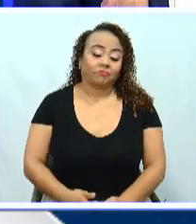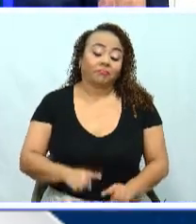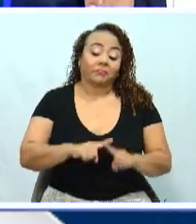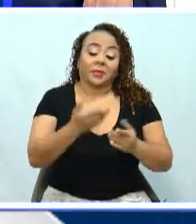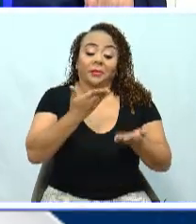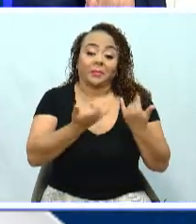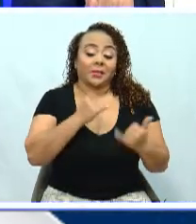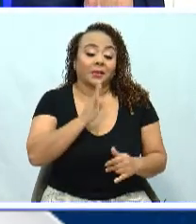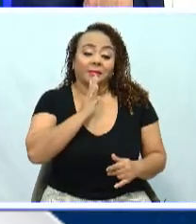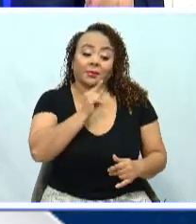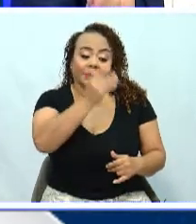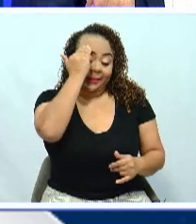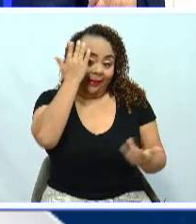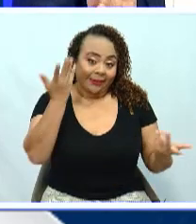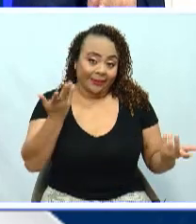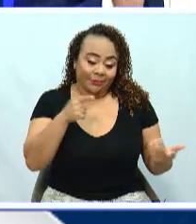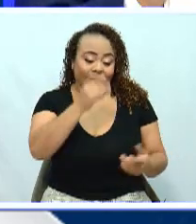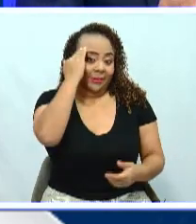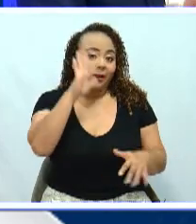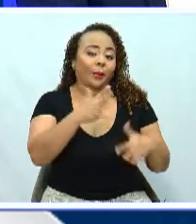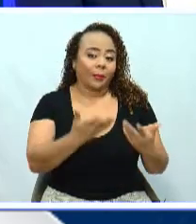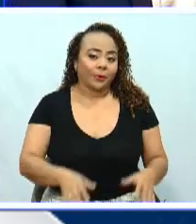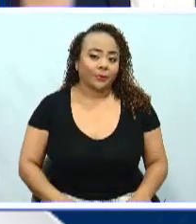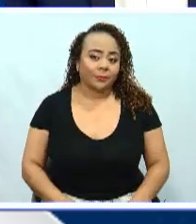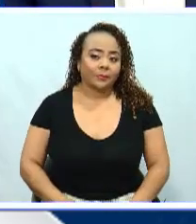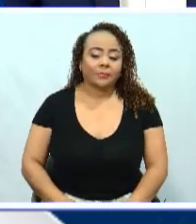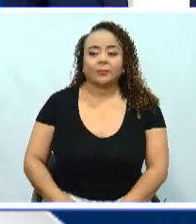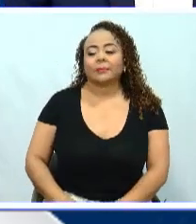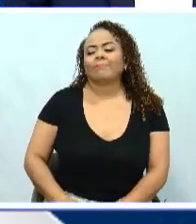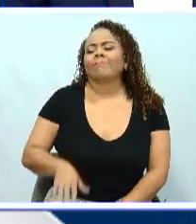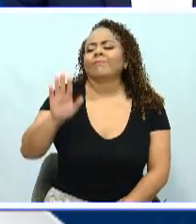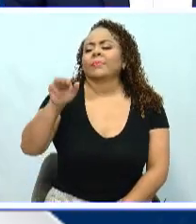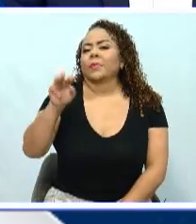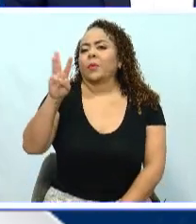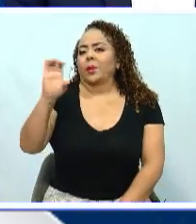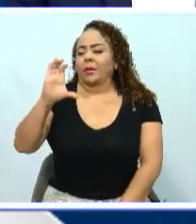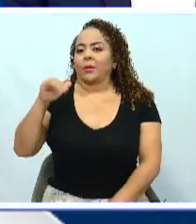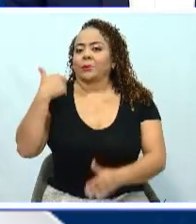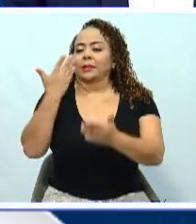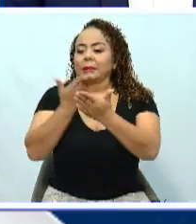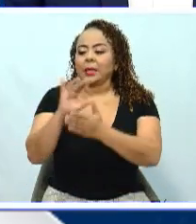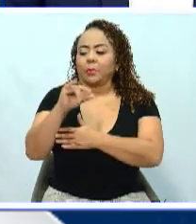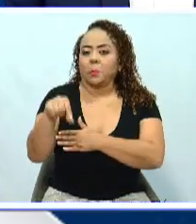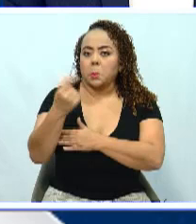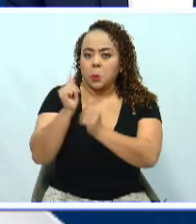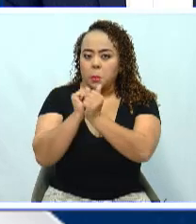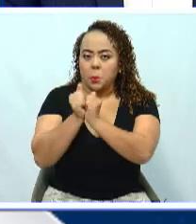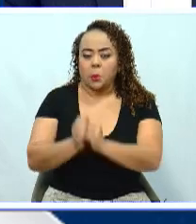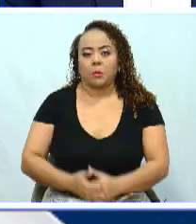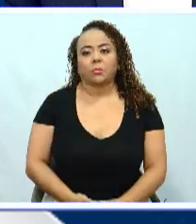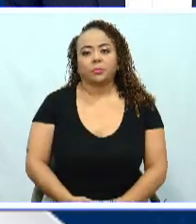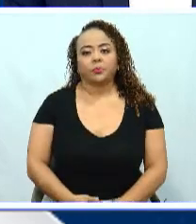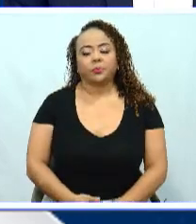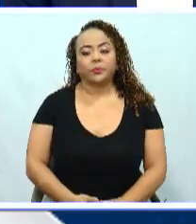sabes cómo es esto Monte vos sabes cómo es esto Walter Centeno llega como gerente deportivo